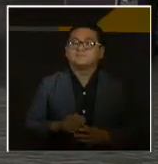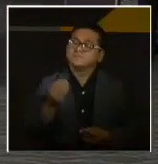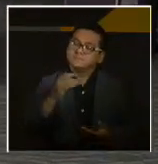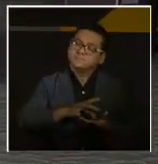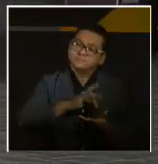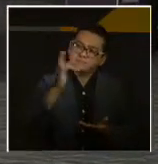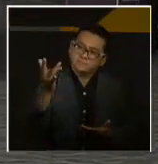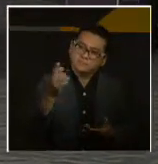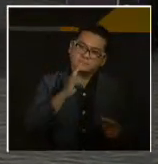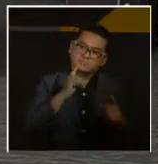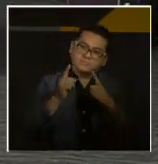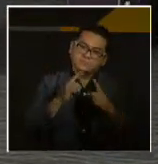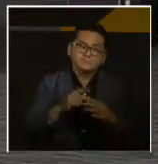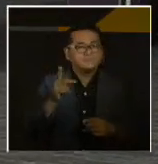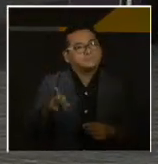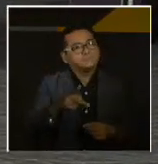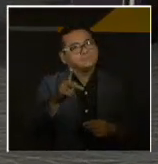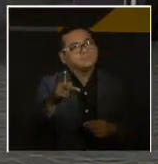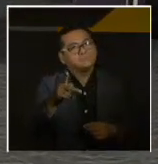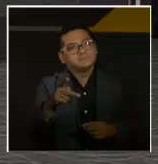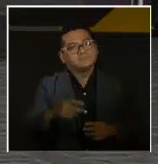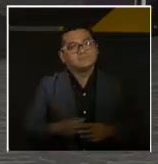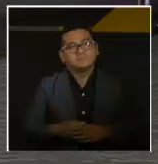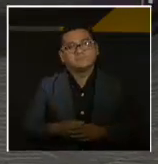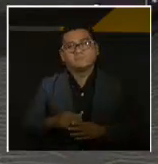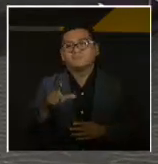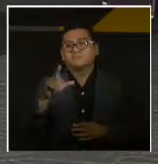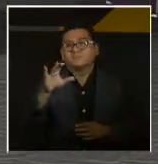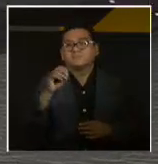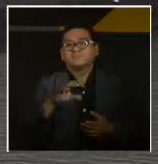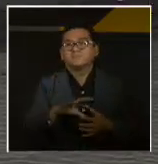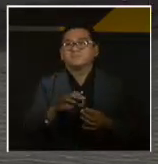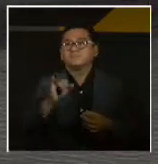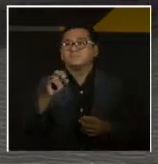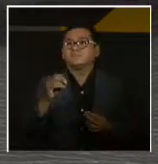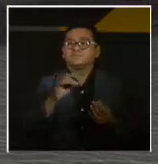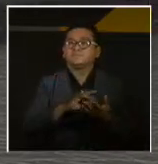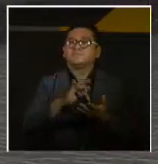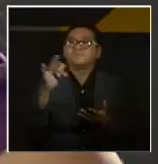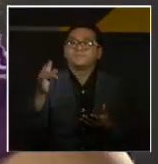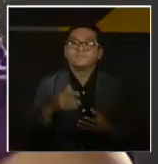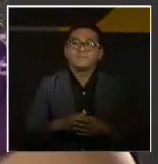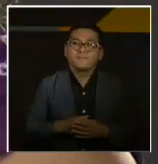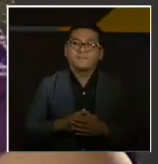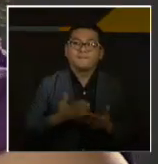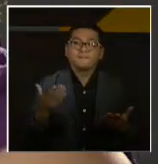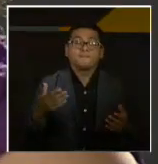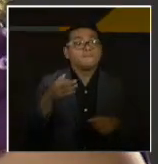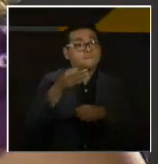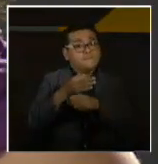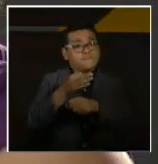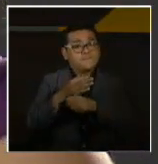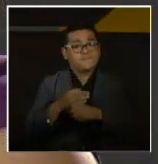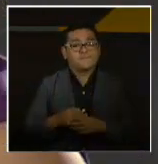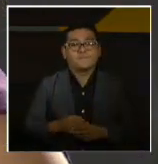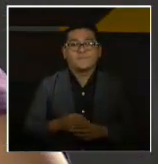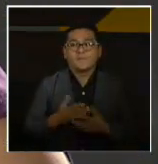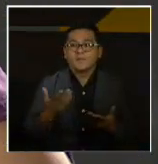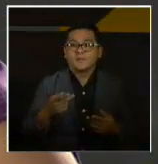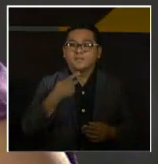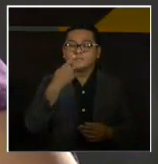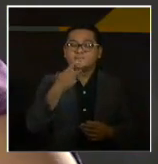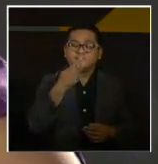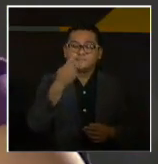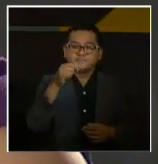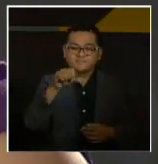Muchas gracias, candidato. Pregunta ciudadana. Sisi, adelante. Así es, muchísimas gracias, Marisa. Y es momento de escuchar las